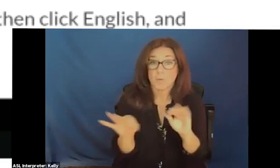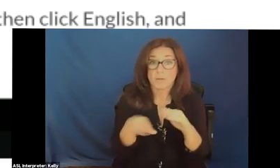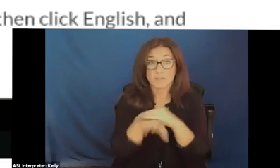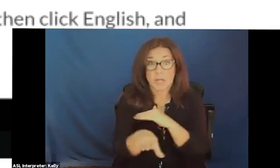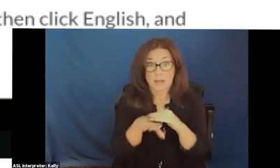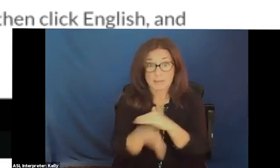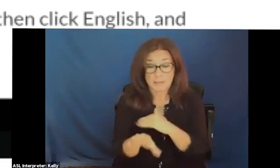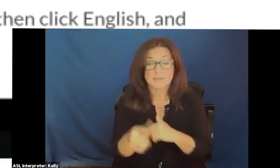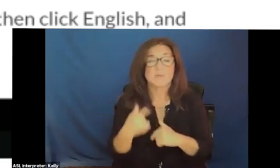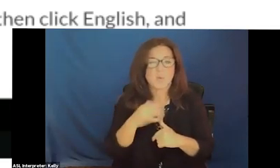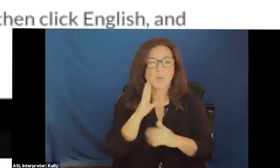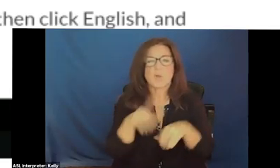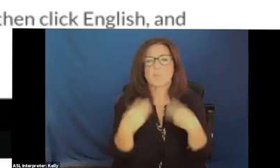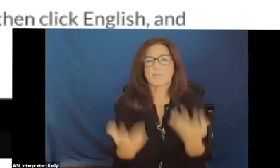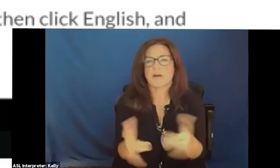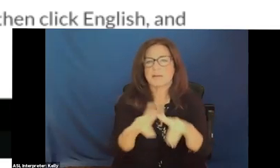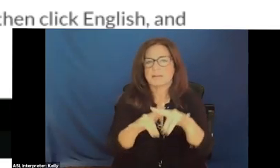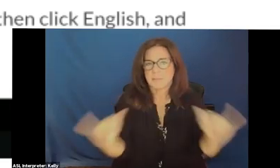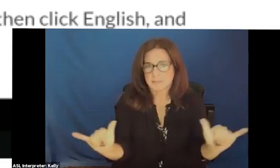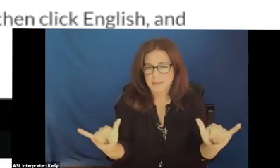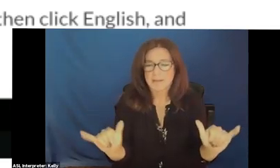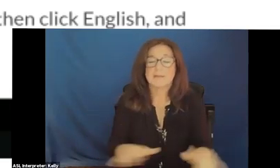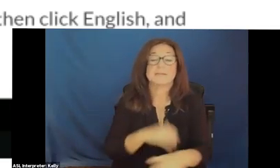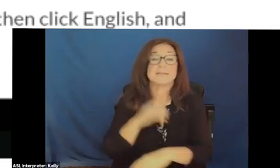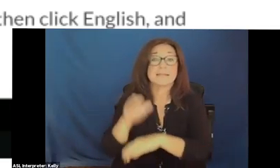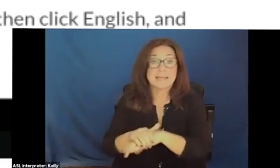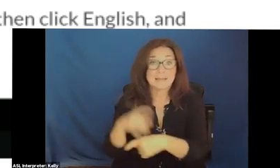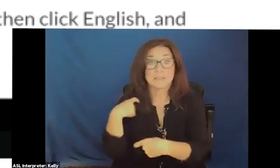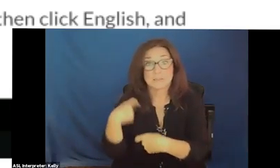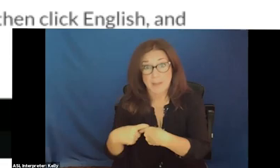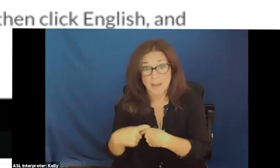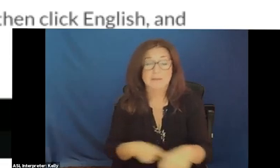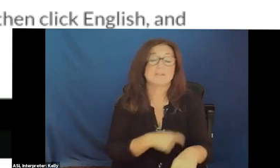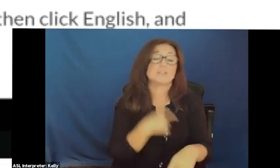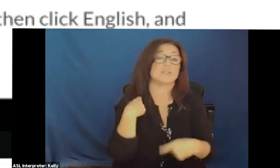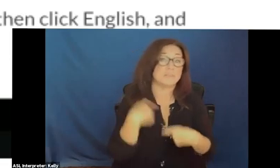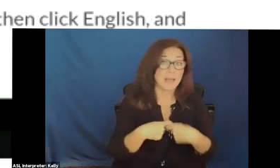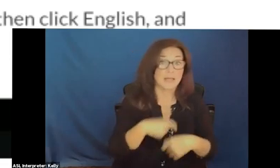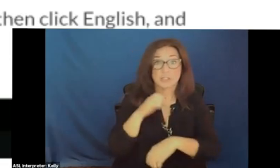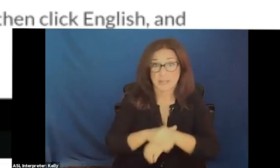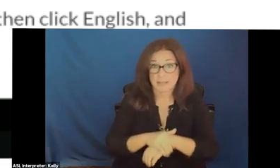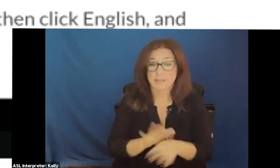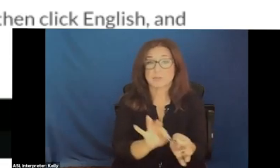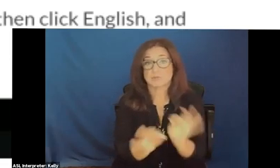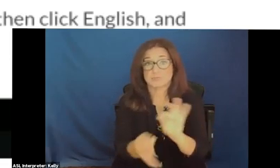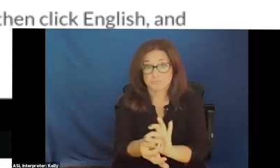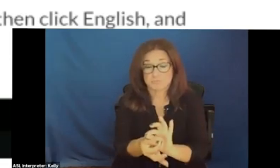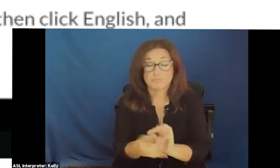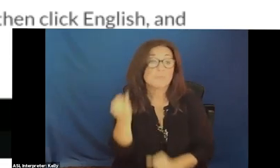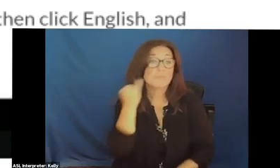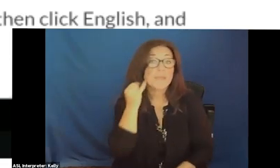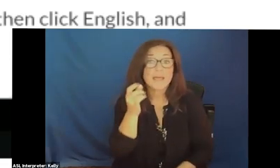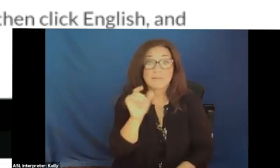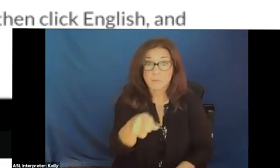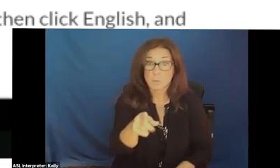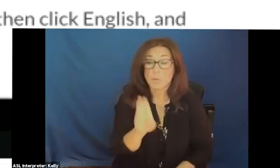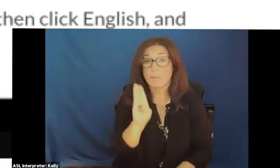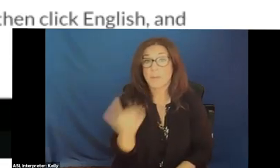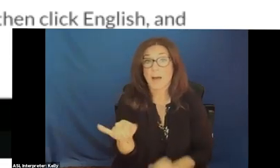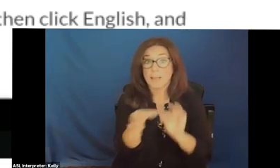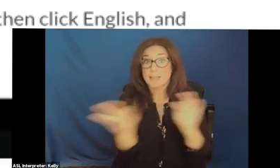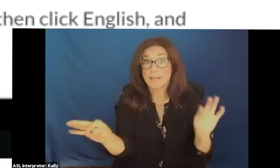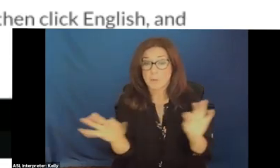spider action interpretation en inglés james benning efe orv hay ningún tren eléctrico de cádiz en acción a domingo